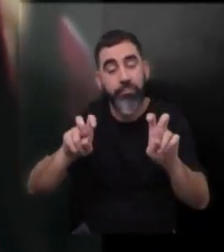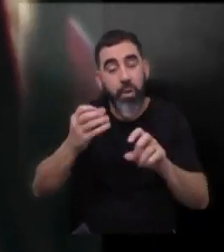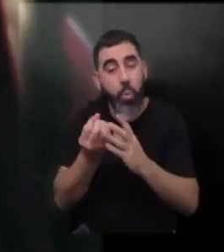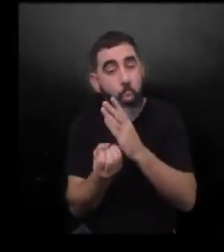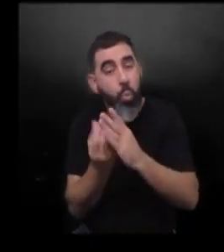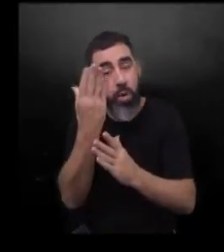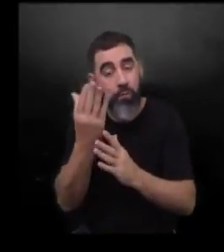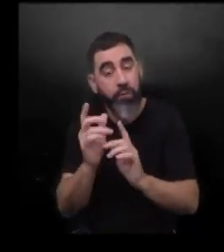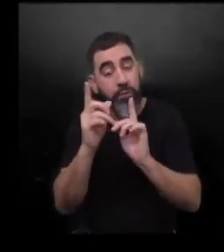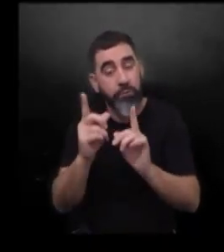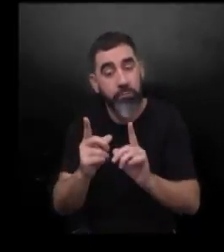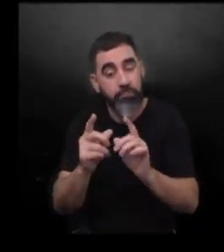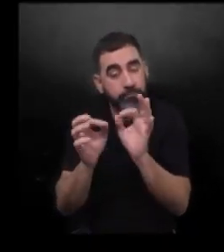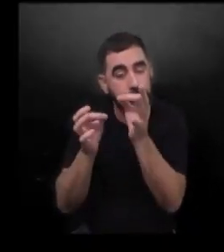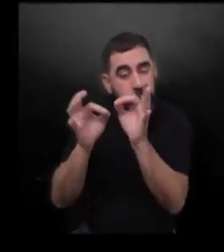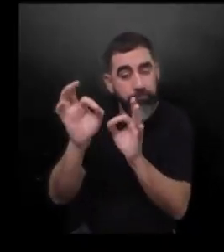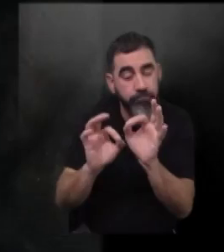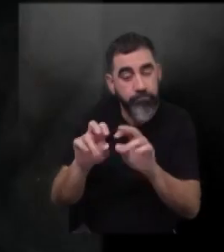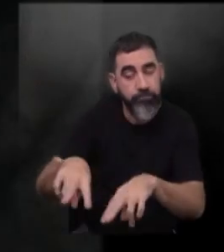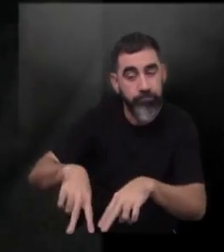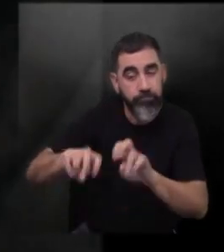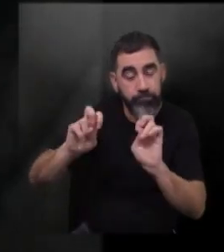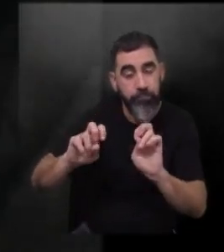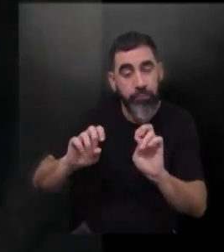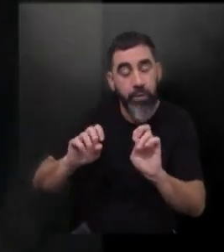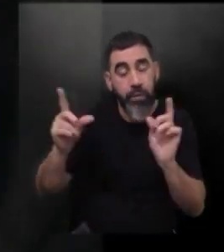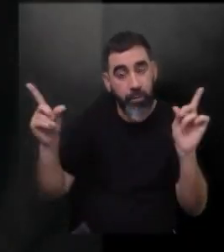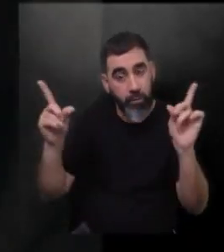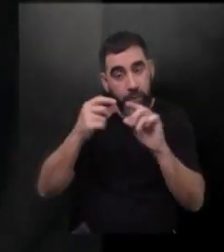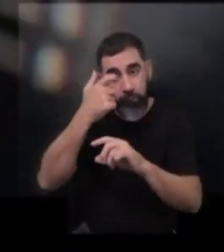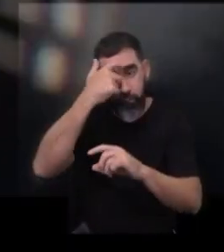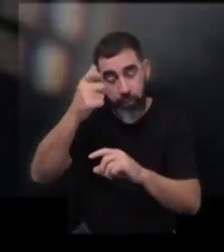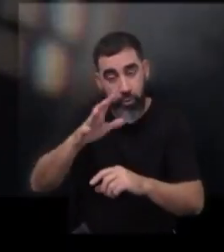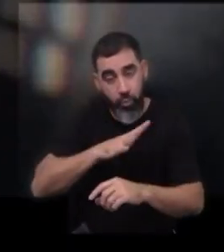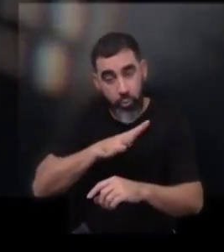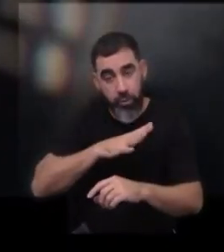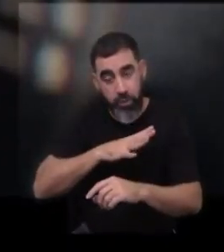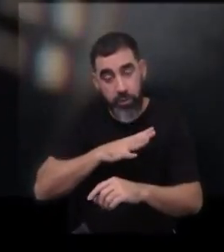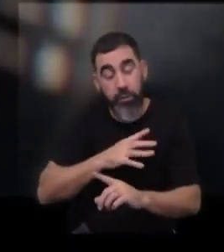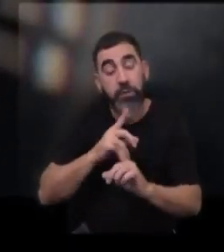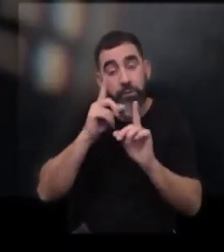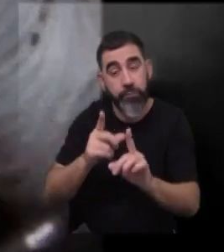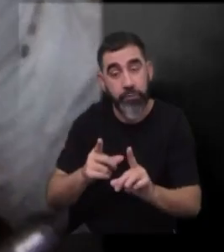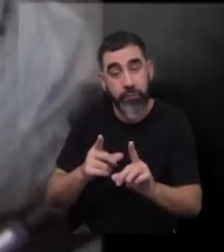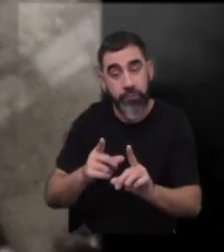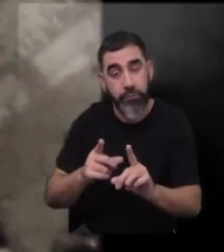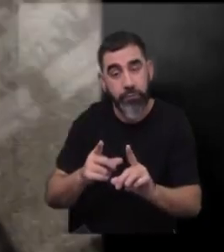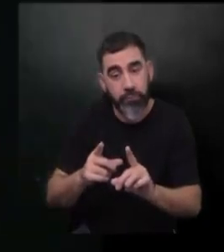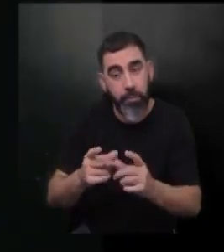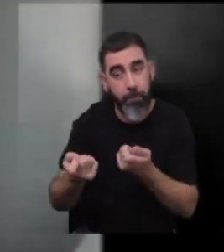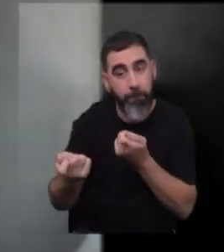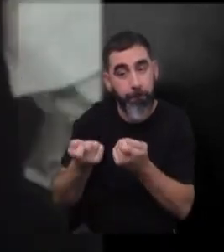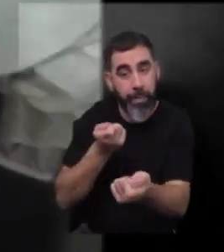novedosa y también muy meticulosa, explorando no solamente las dificultades técnicas que se enfrentaron, sino también la intensa presión